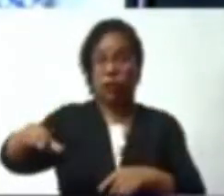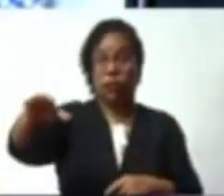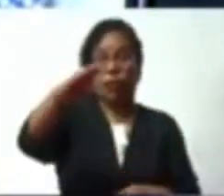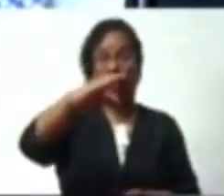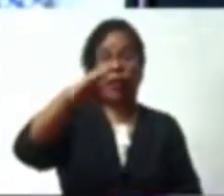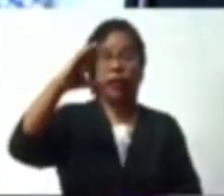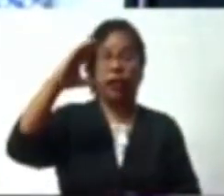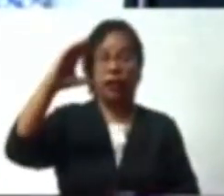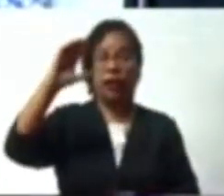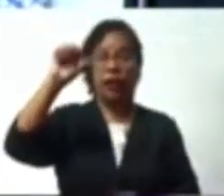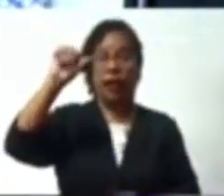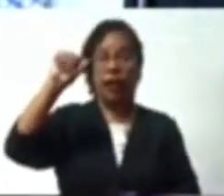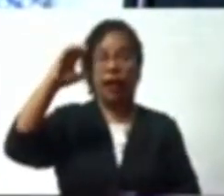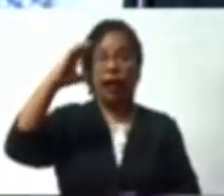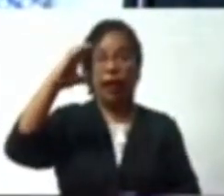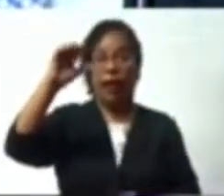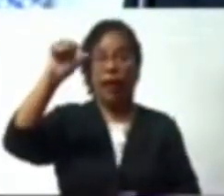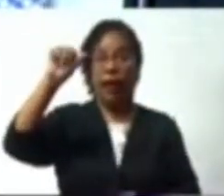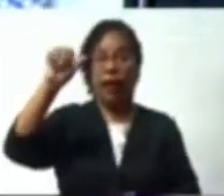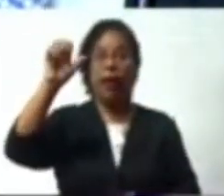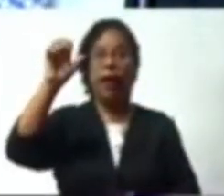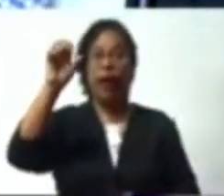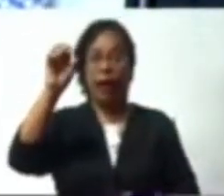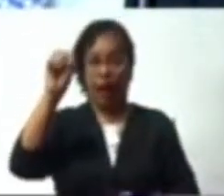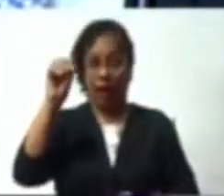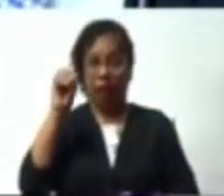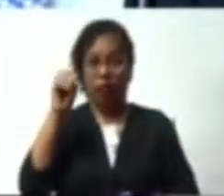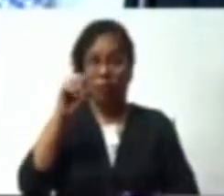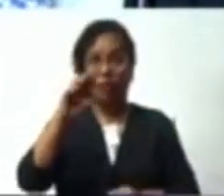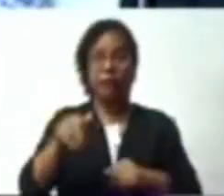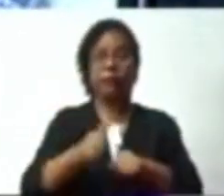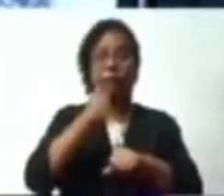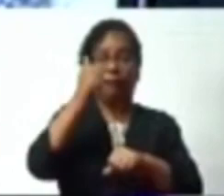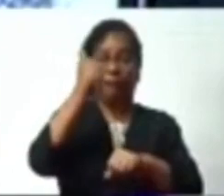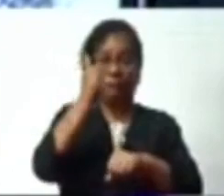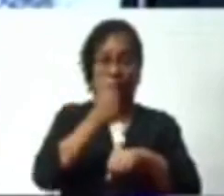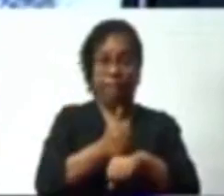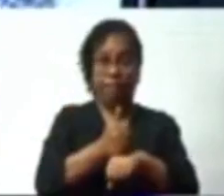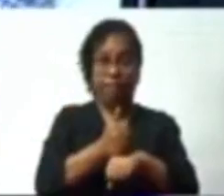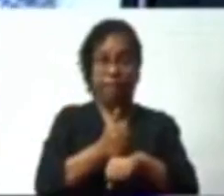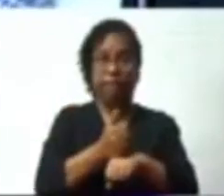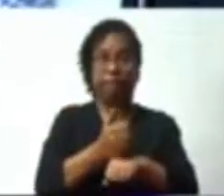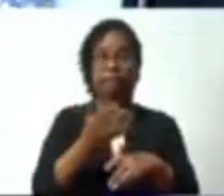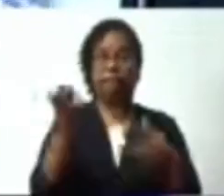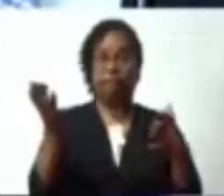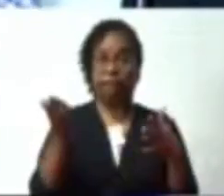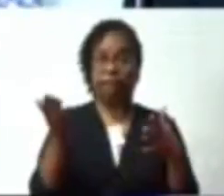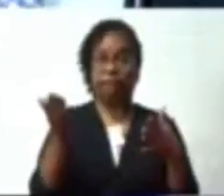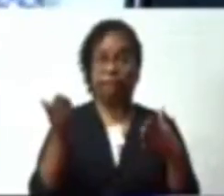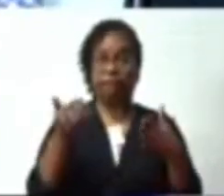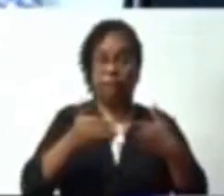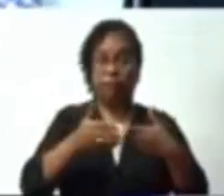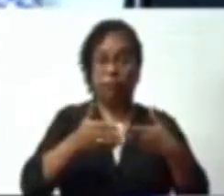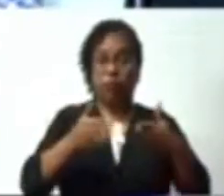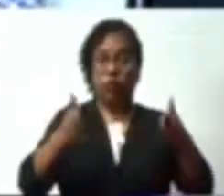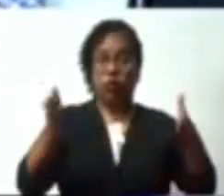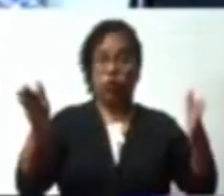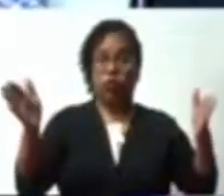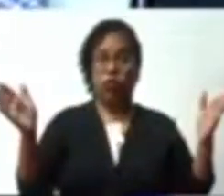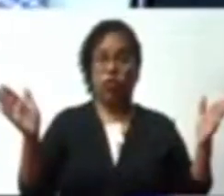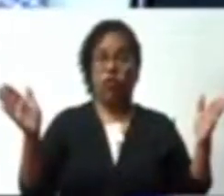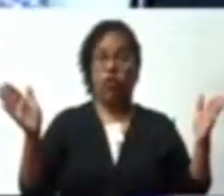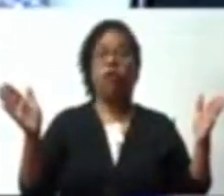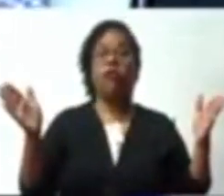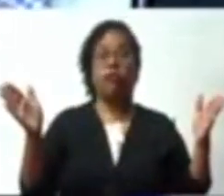donde inauguró la ampliación y modernización de un centro de